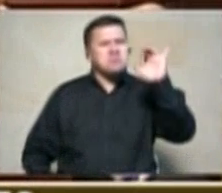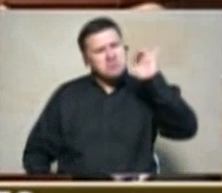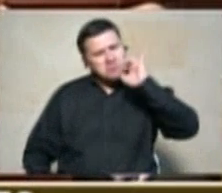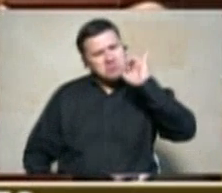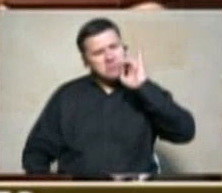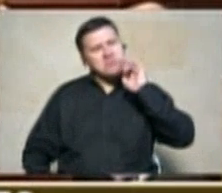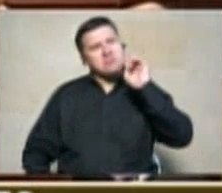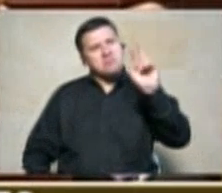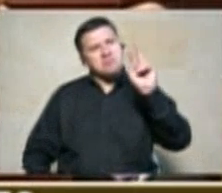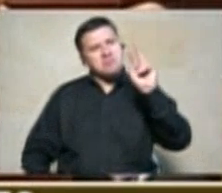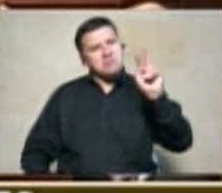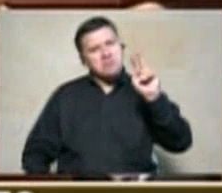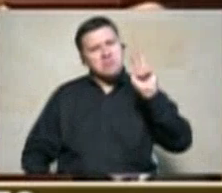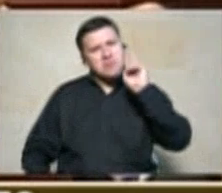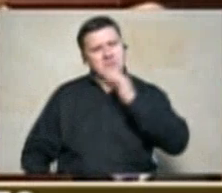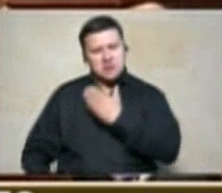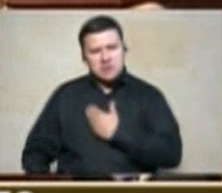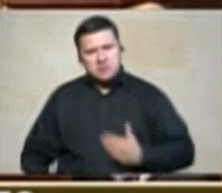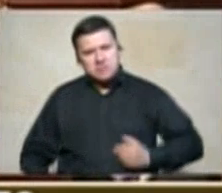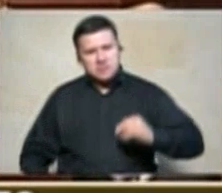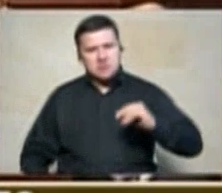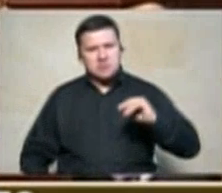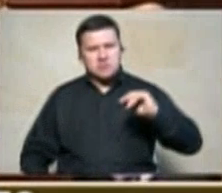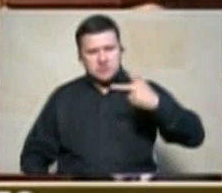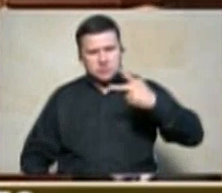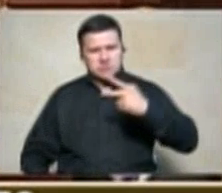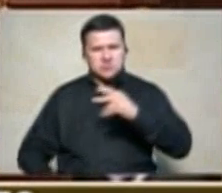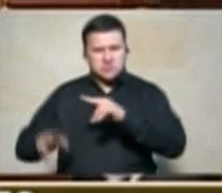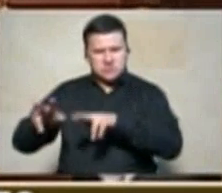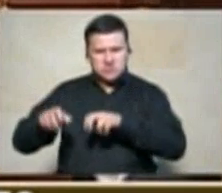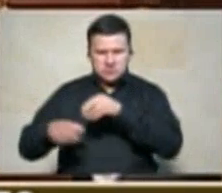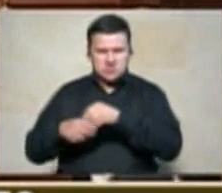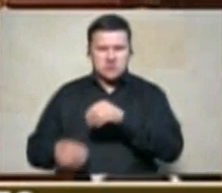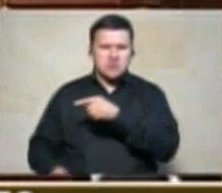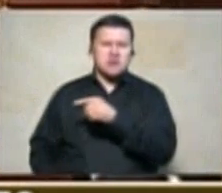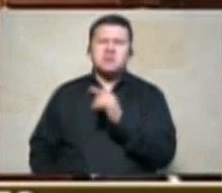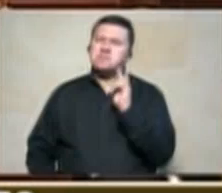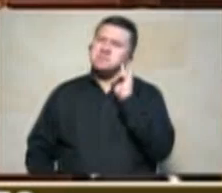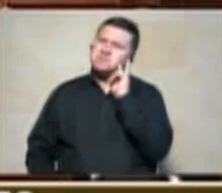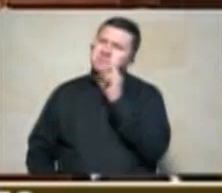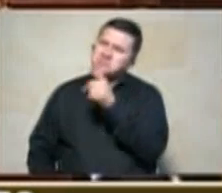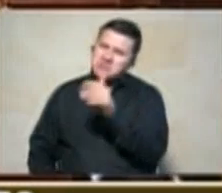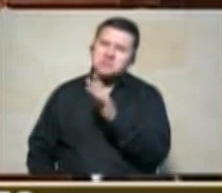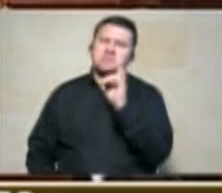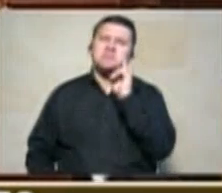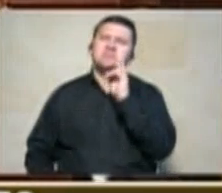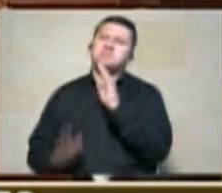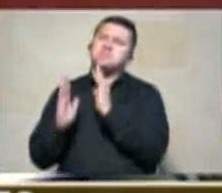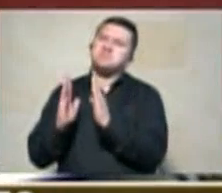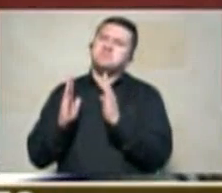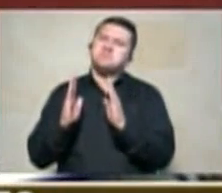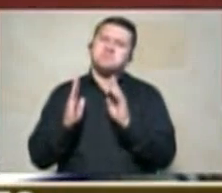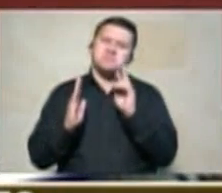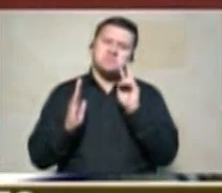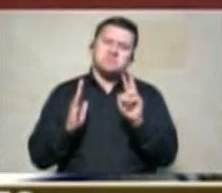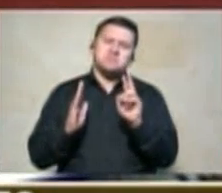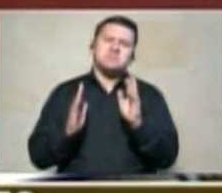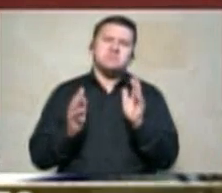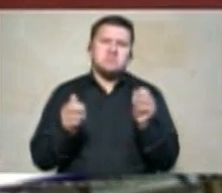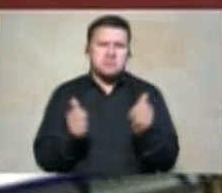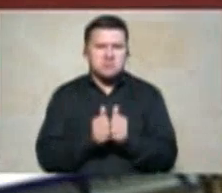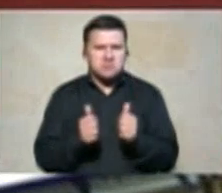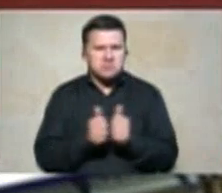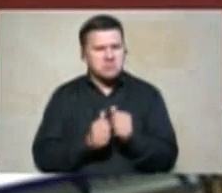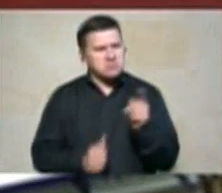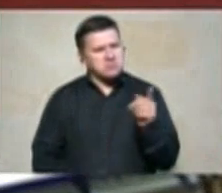Granado y escuché también muy detenidamente a la colega María Fernanda Cabal. Y